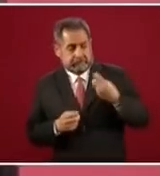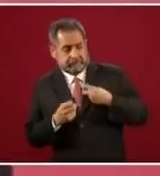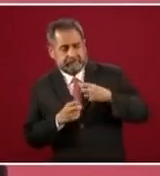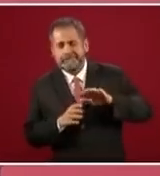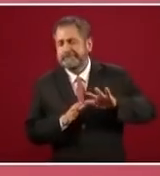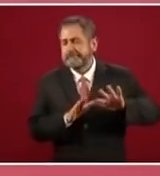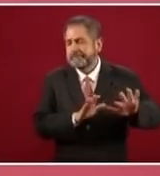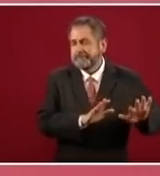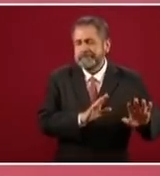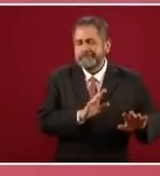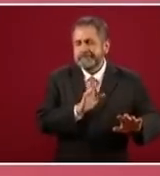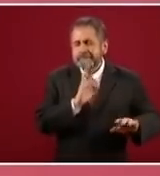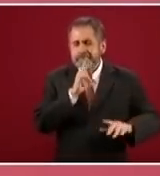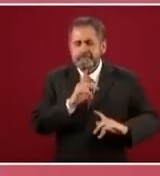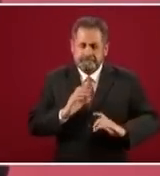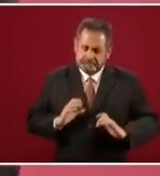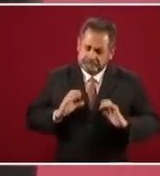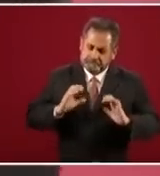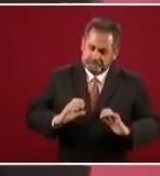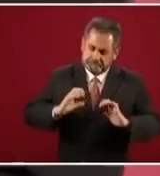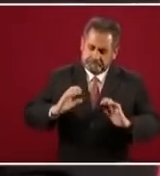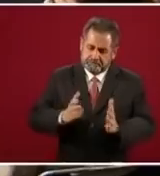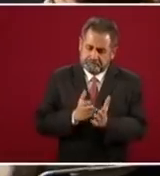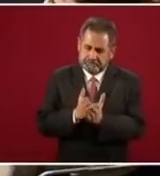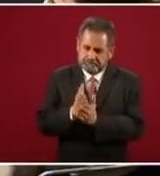que cuidarnos,